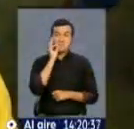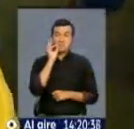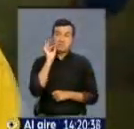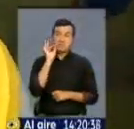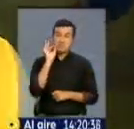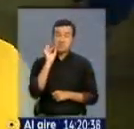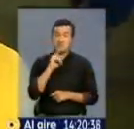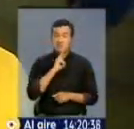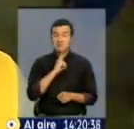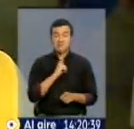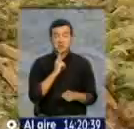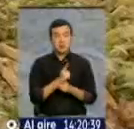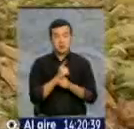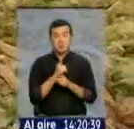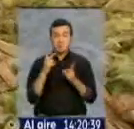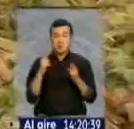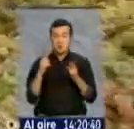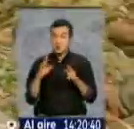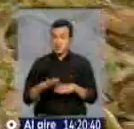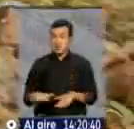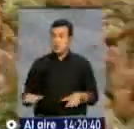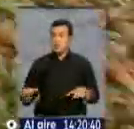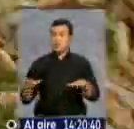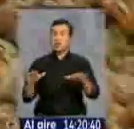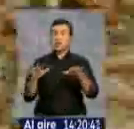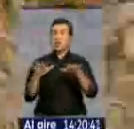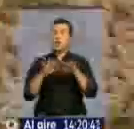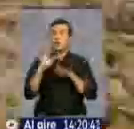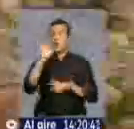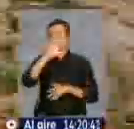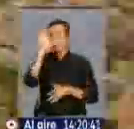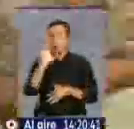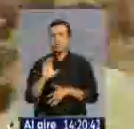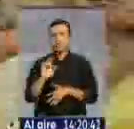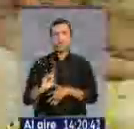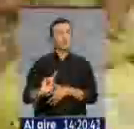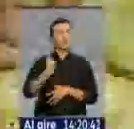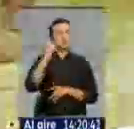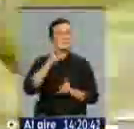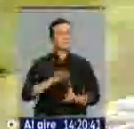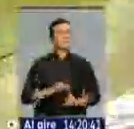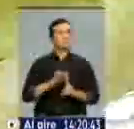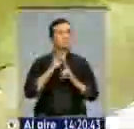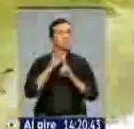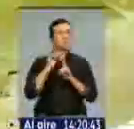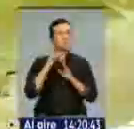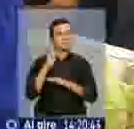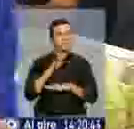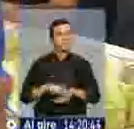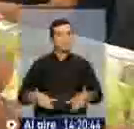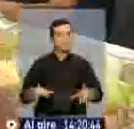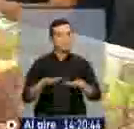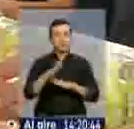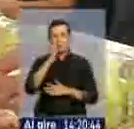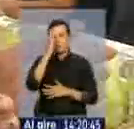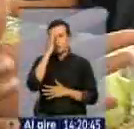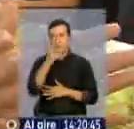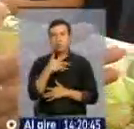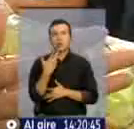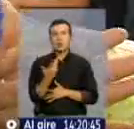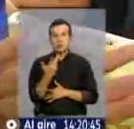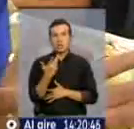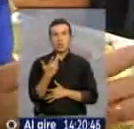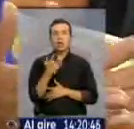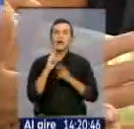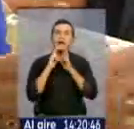emblemático crustáceo que crece en los manglares del perfil costanero es único, sobre todo en esa zona. Porque tenemos